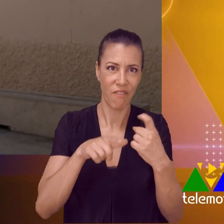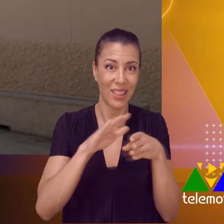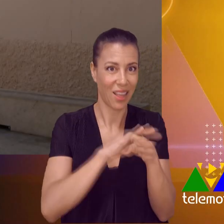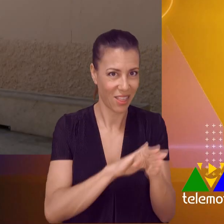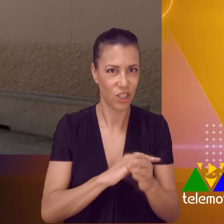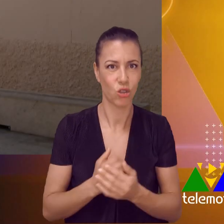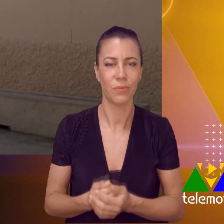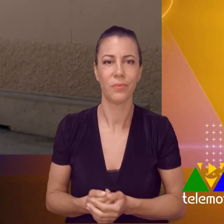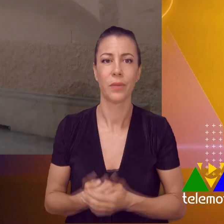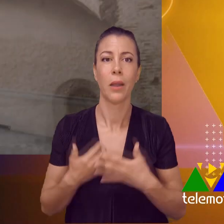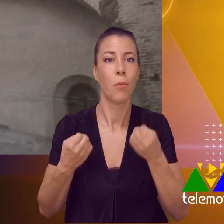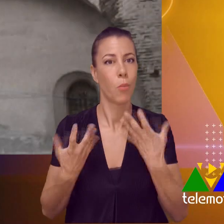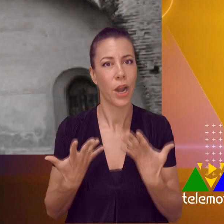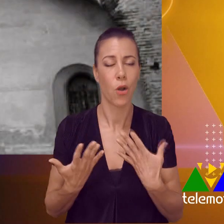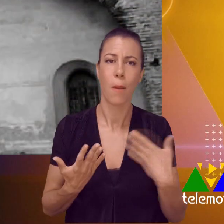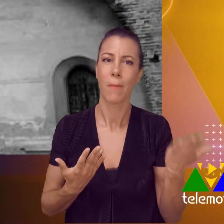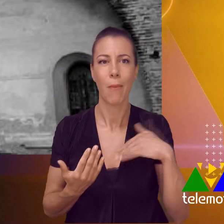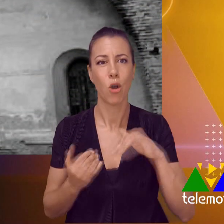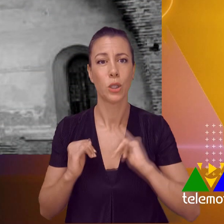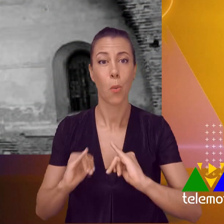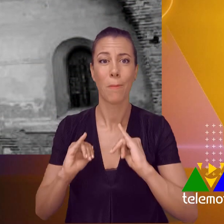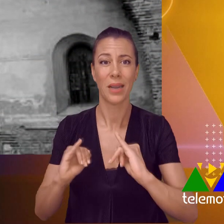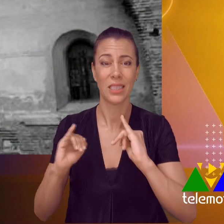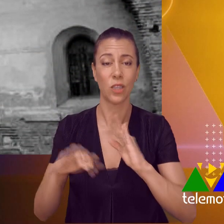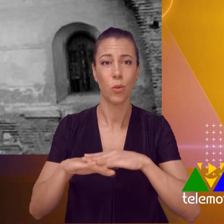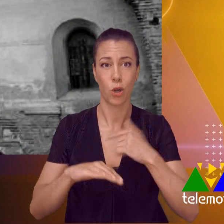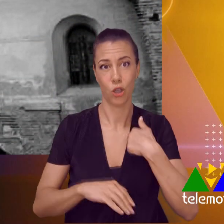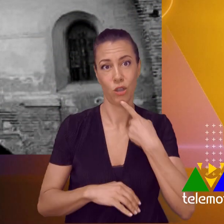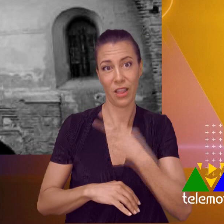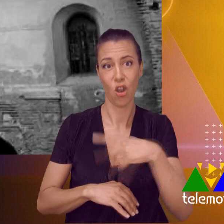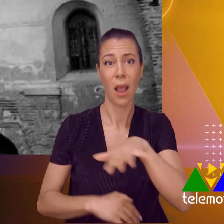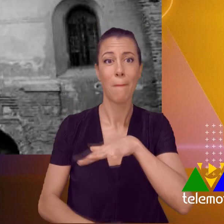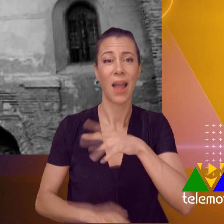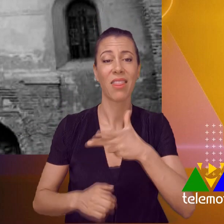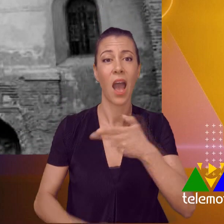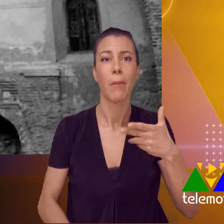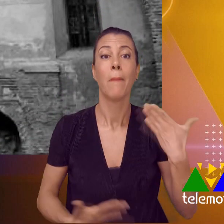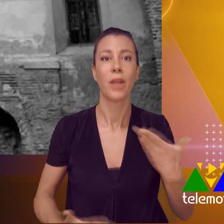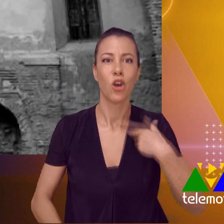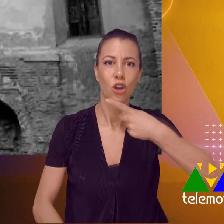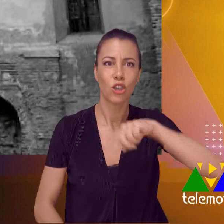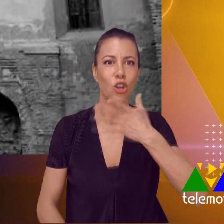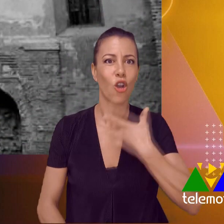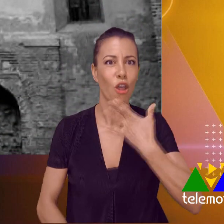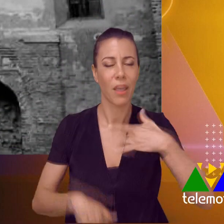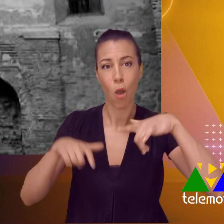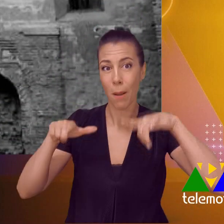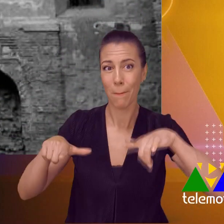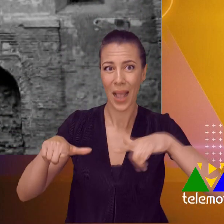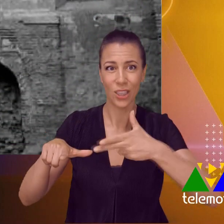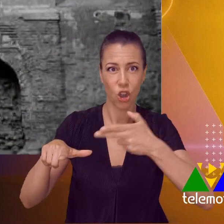Bueno, pues vamos a ir dándonos un paseíto porque decíamos que estamos en la Plaza de Armas, pero nosotros conocemos el patio de